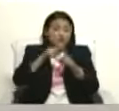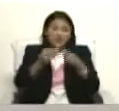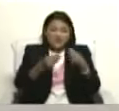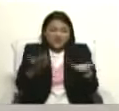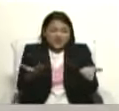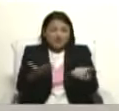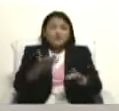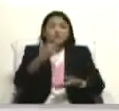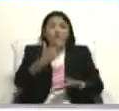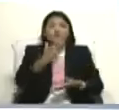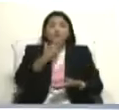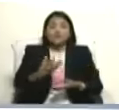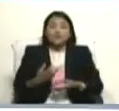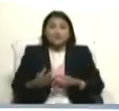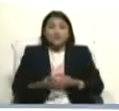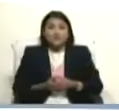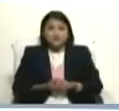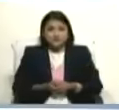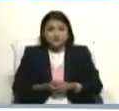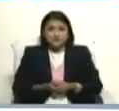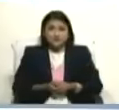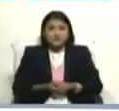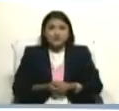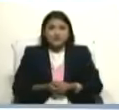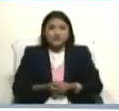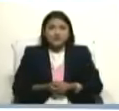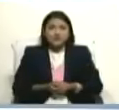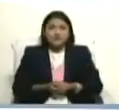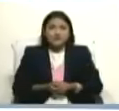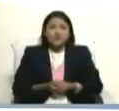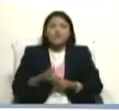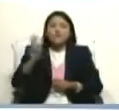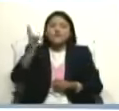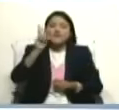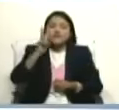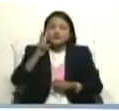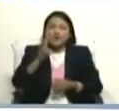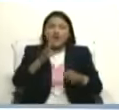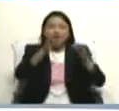domingo 3 de diciembre. Venezuela ratifica que,